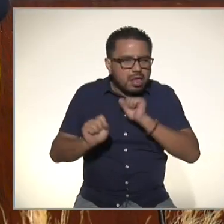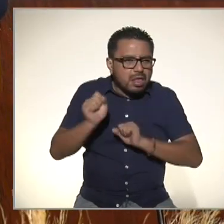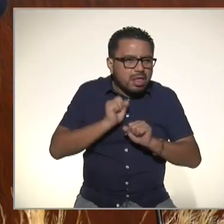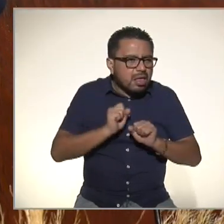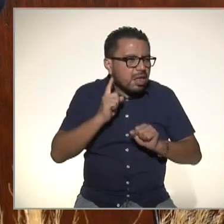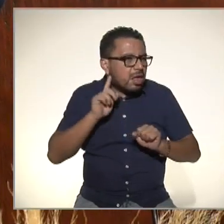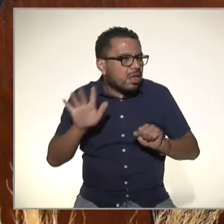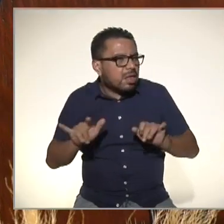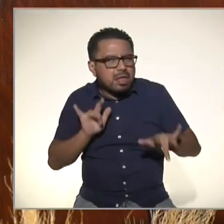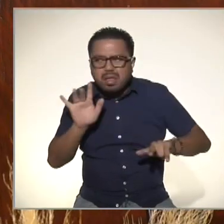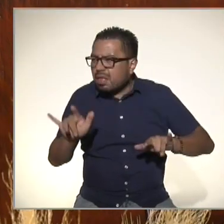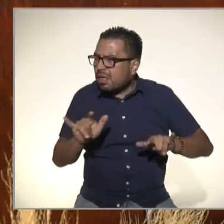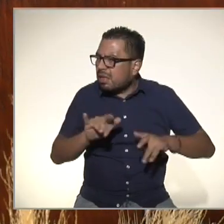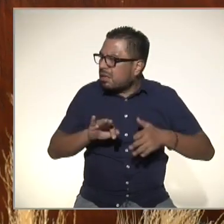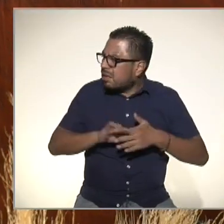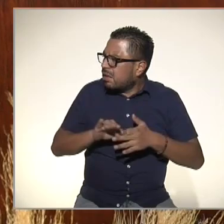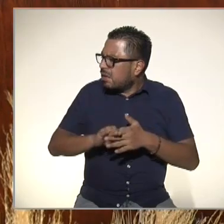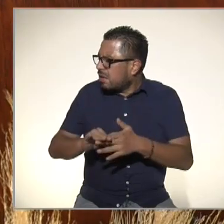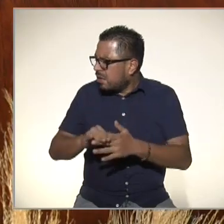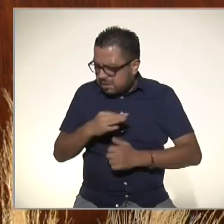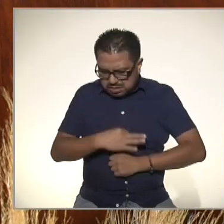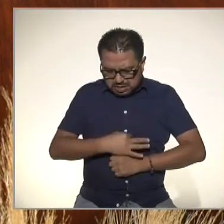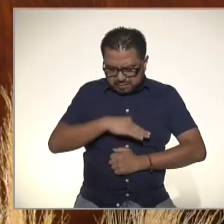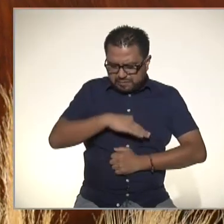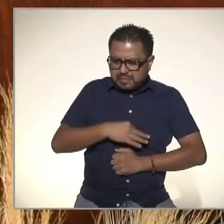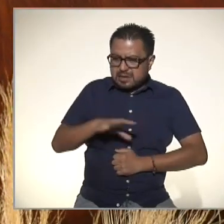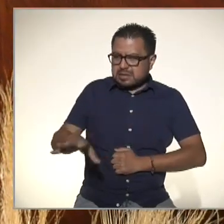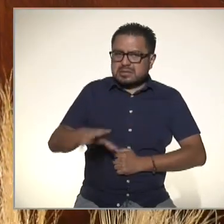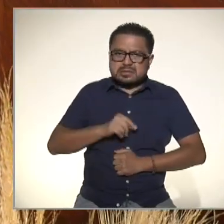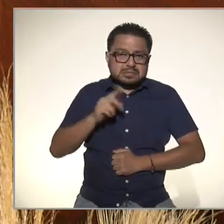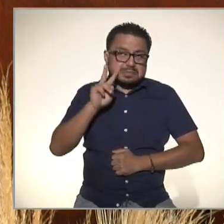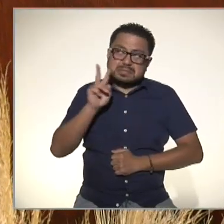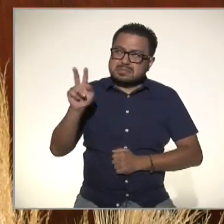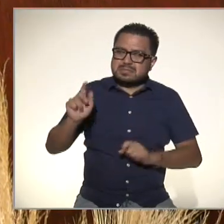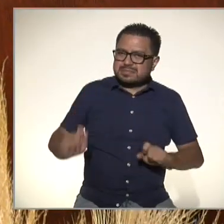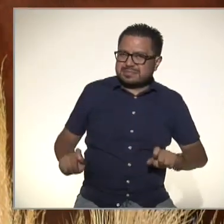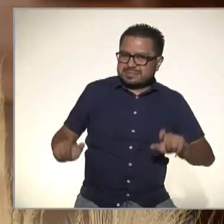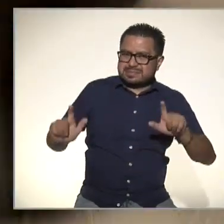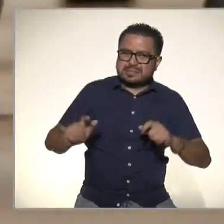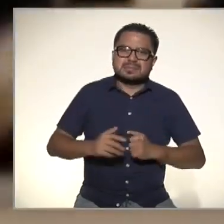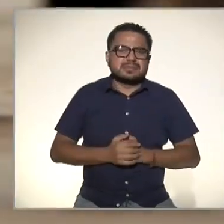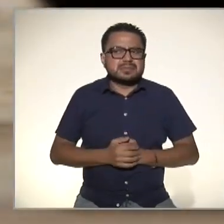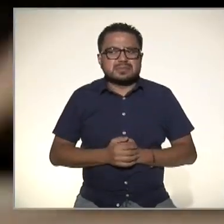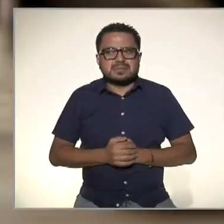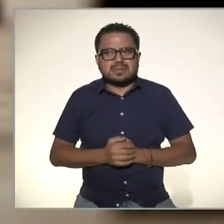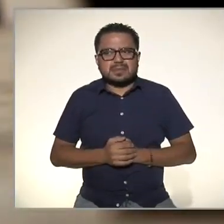caemos mucho más frecuentemente en infecciones de transmisión sexual. Aquí tienen esta cápsula.